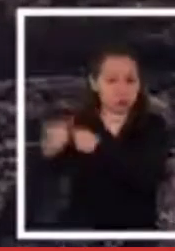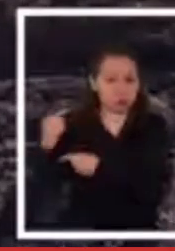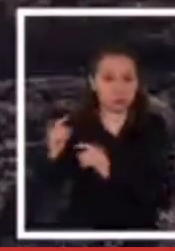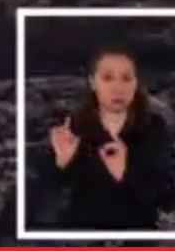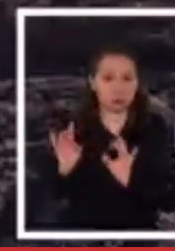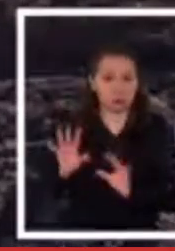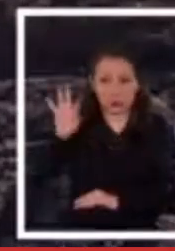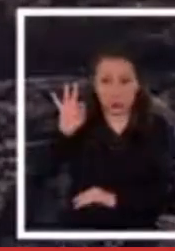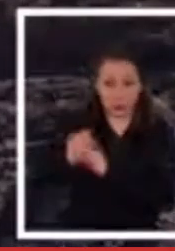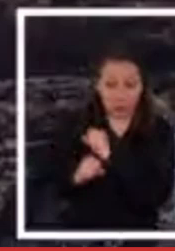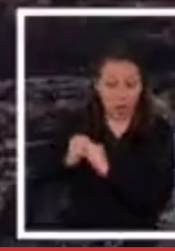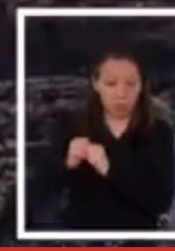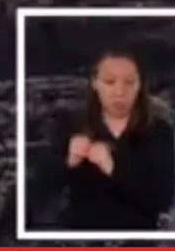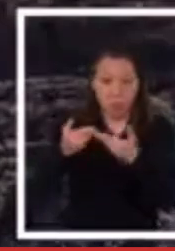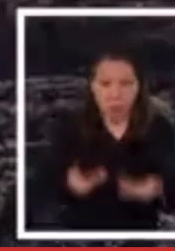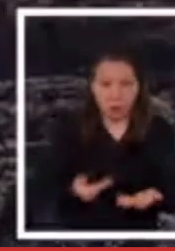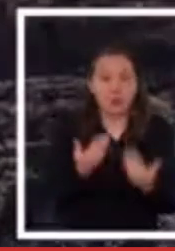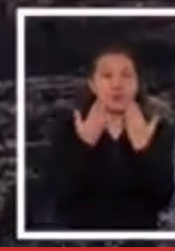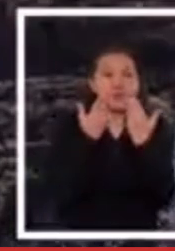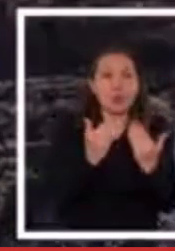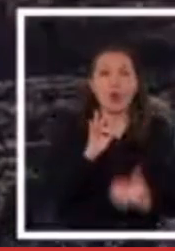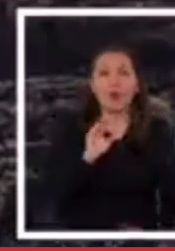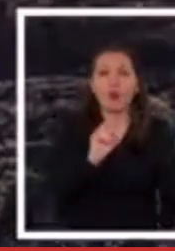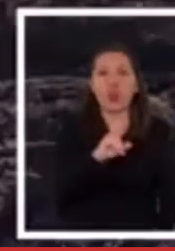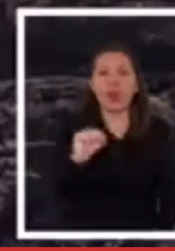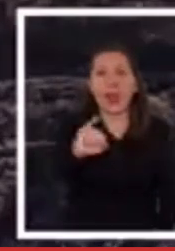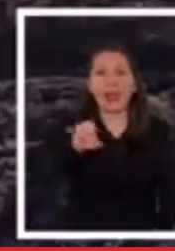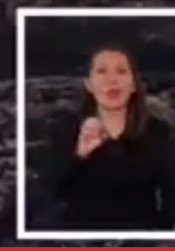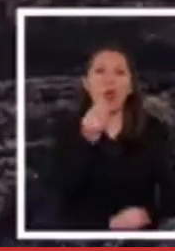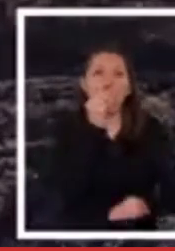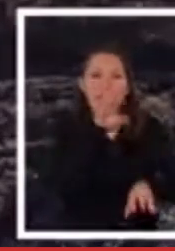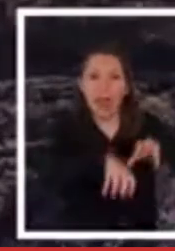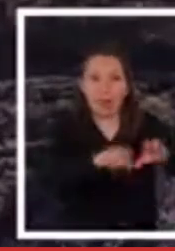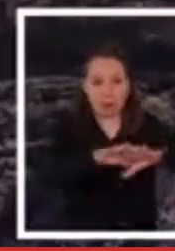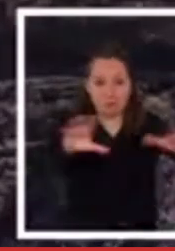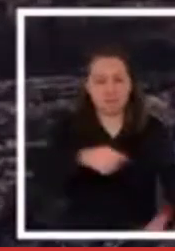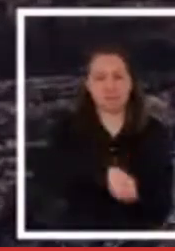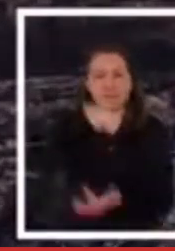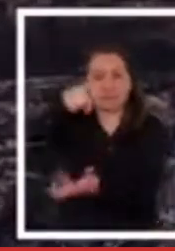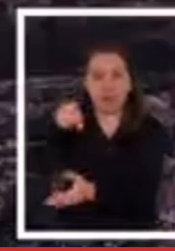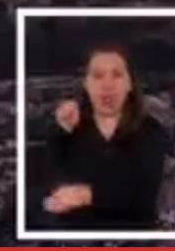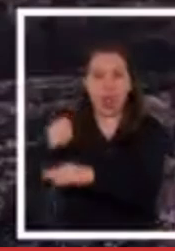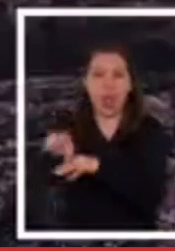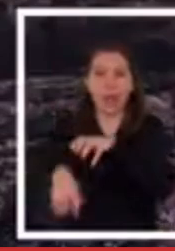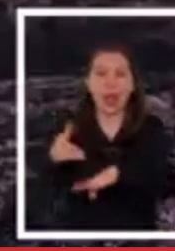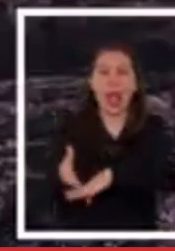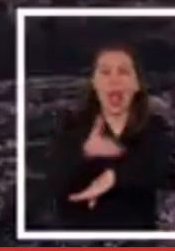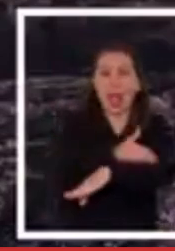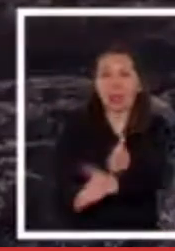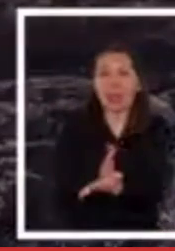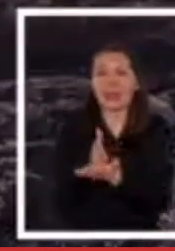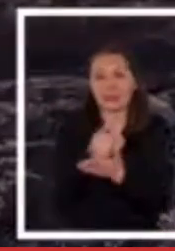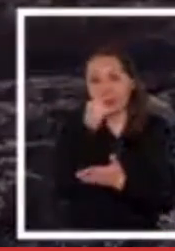en 50 años entregó forraje y sacos de alimentación animal antes de